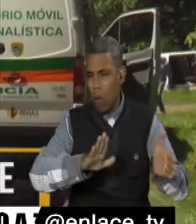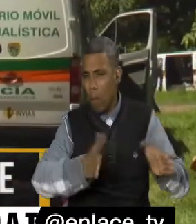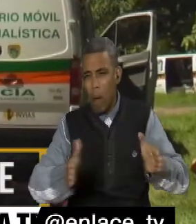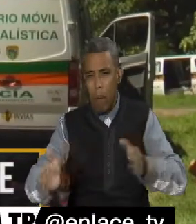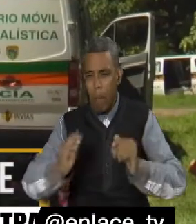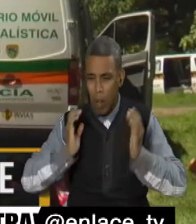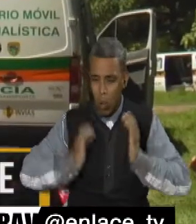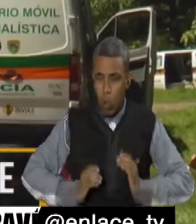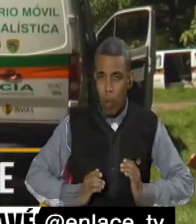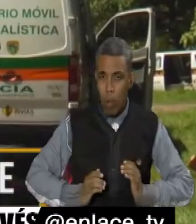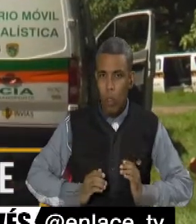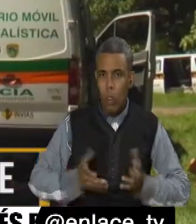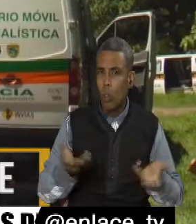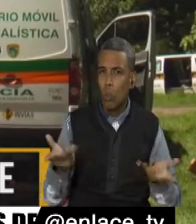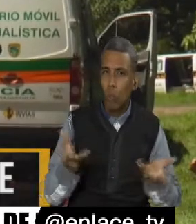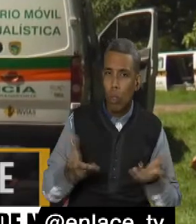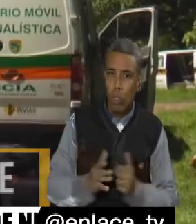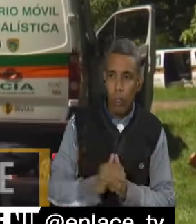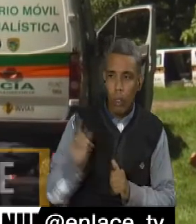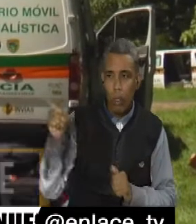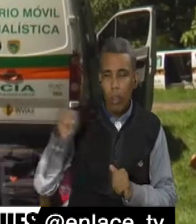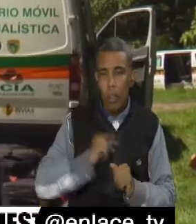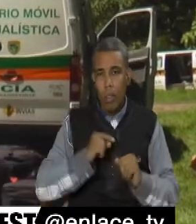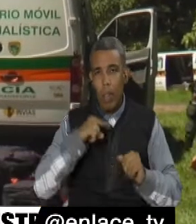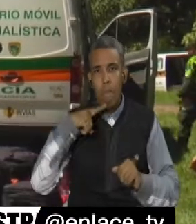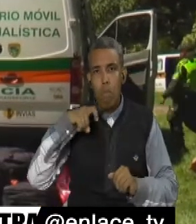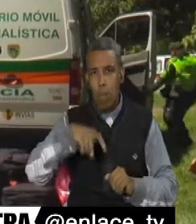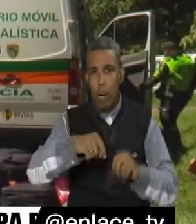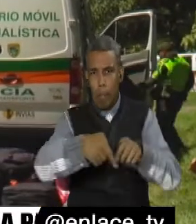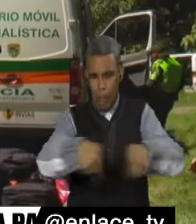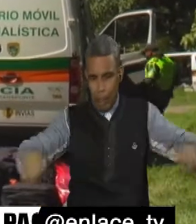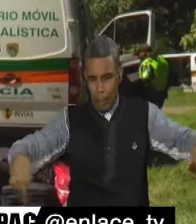trágico accidente se encuentran en Medicina Legal de Bucaramanga.